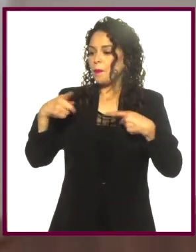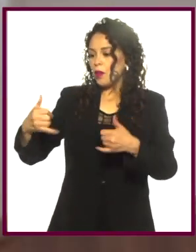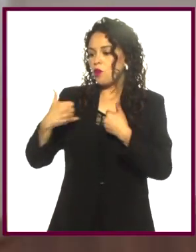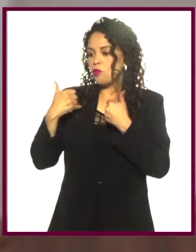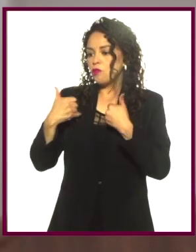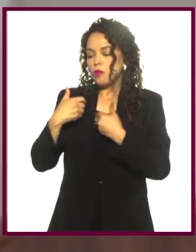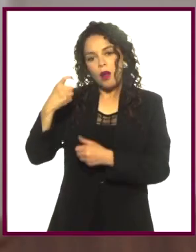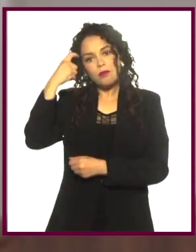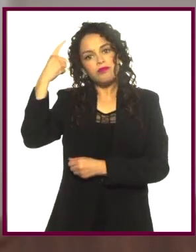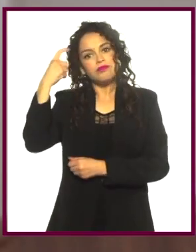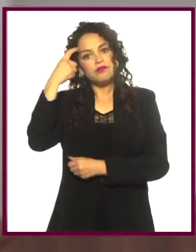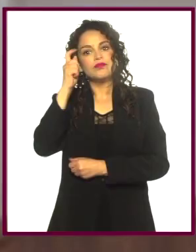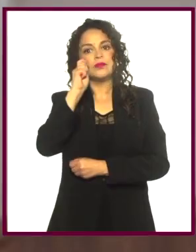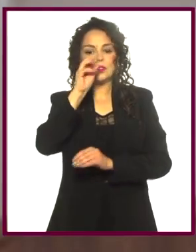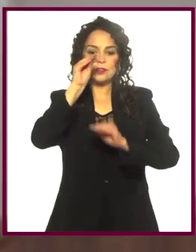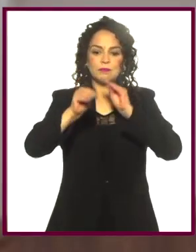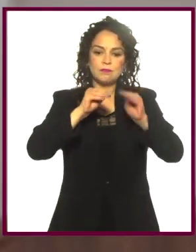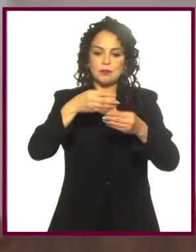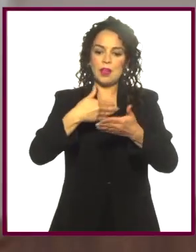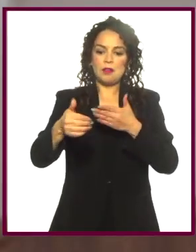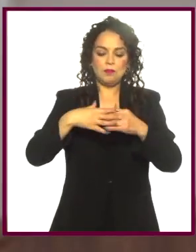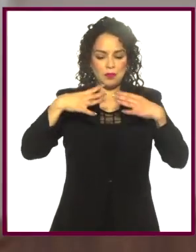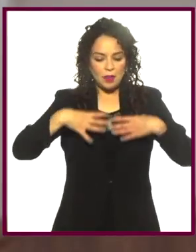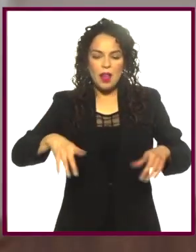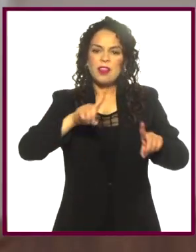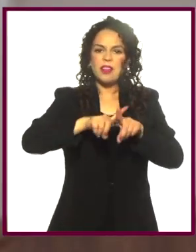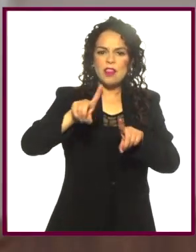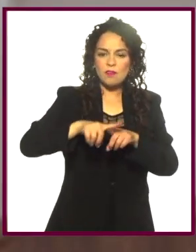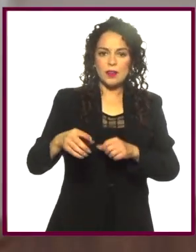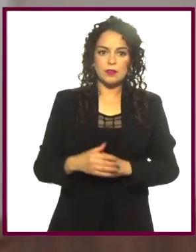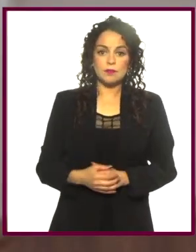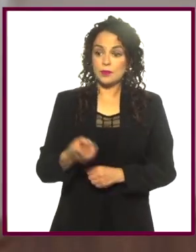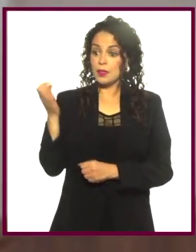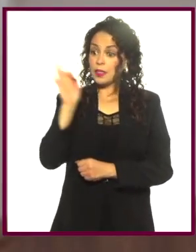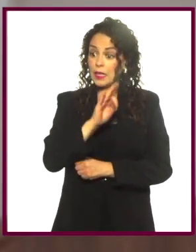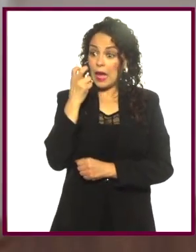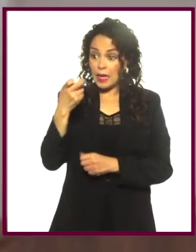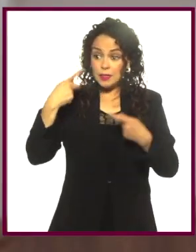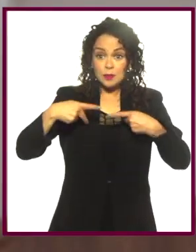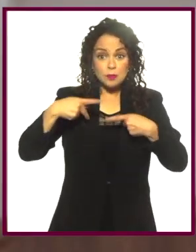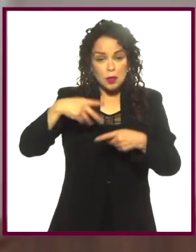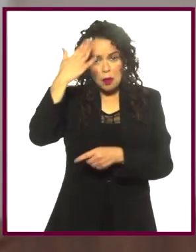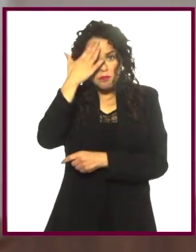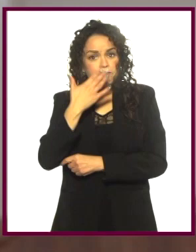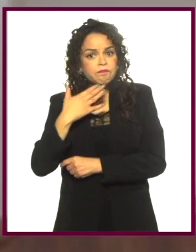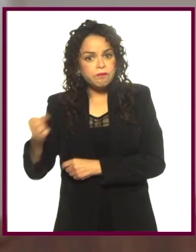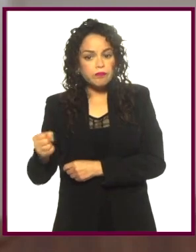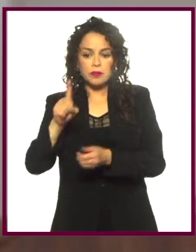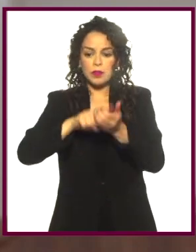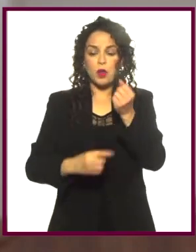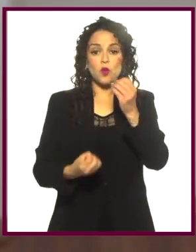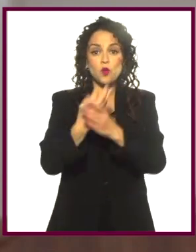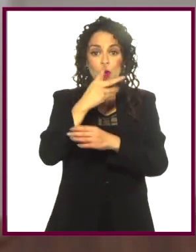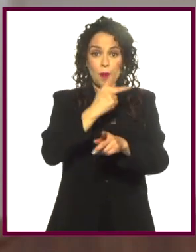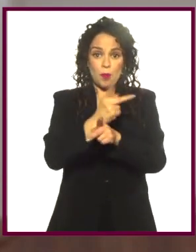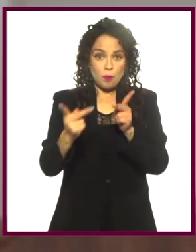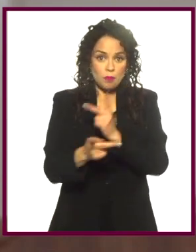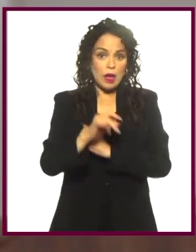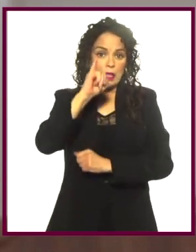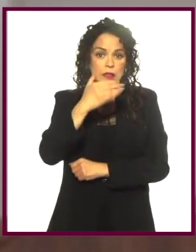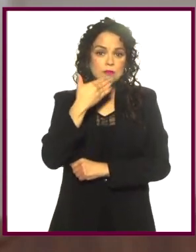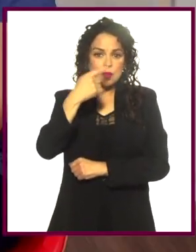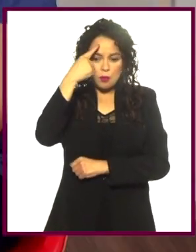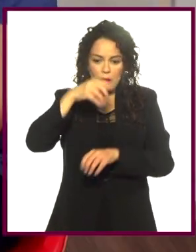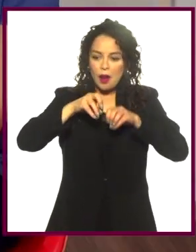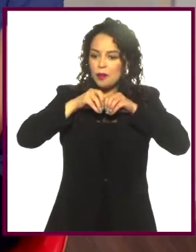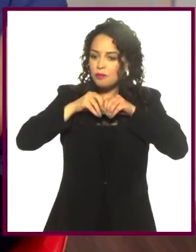moda, diseñadores, qué sé yo. Si son estos expertos quienes deciden si el nuevo producto es apto para su difusión